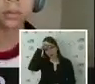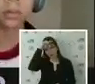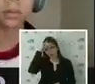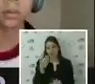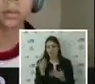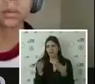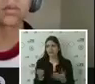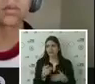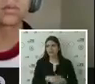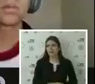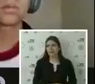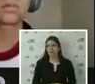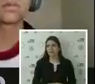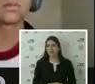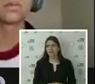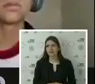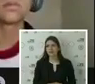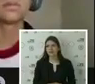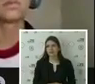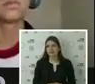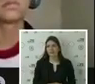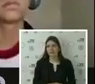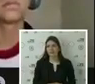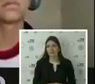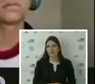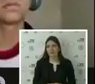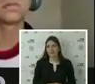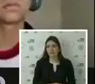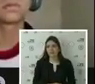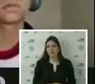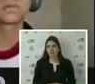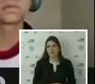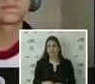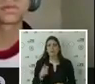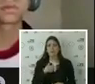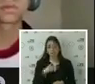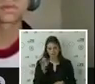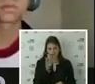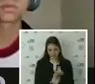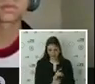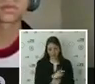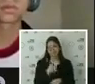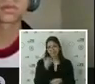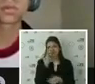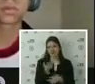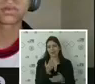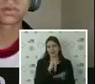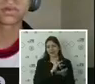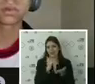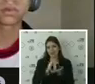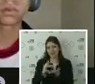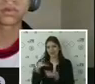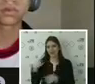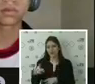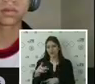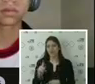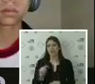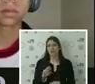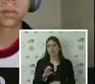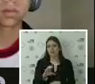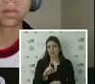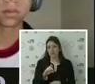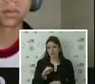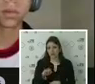Andrea. Bueno, buenos días. Antes de comenzar, pues me gustaría dar las gracias tanto al Tribunal Electoral como al